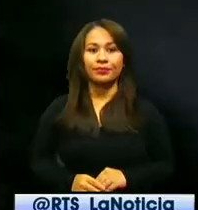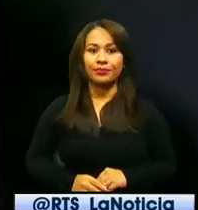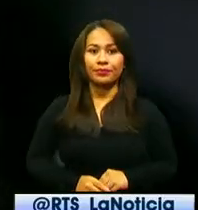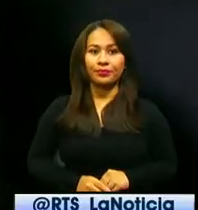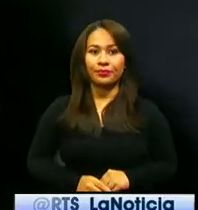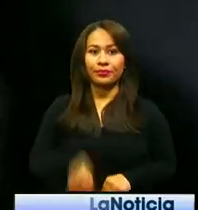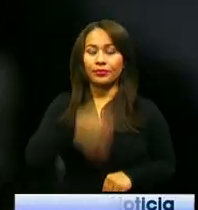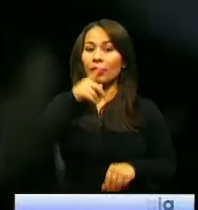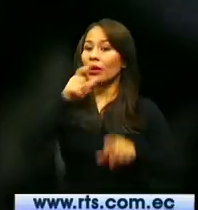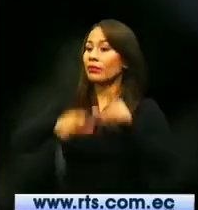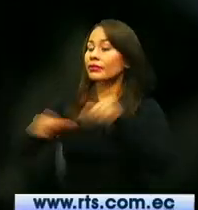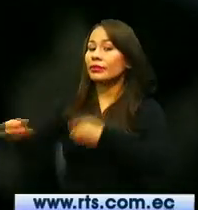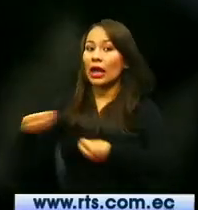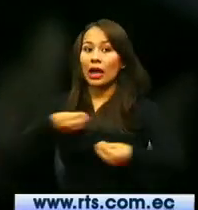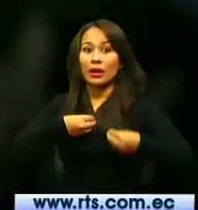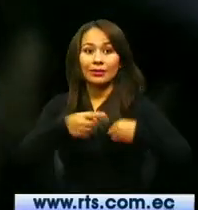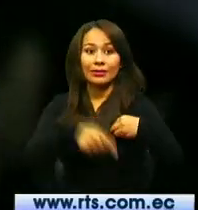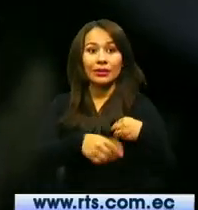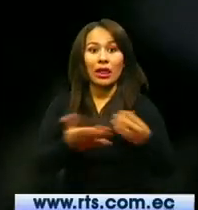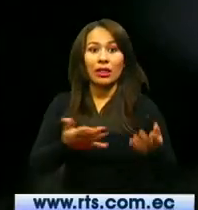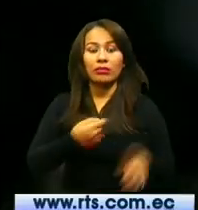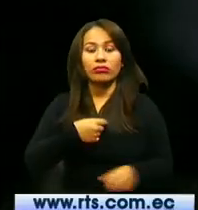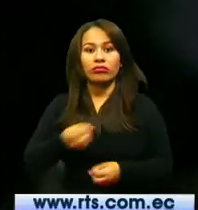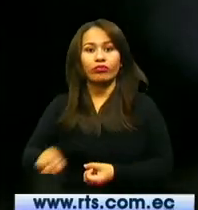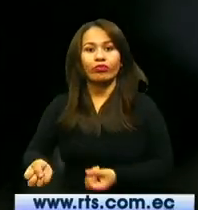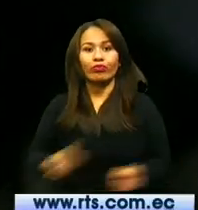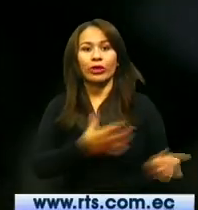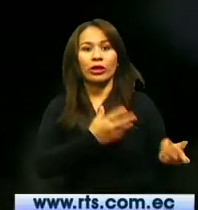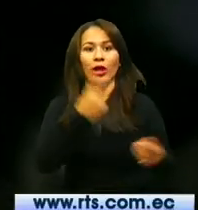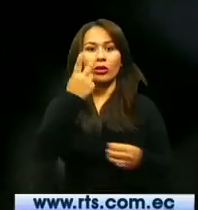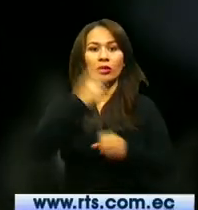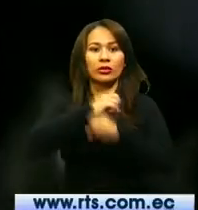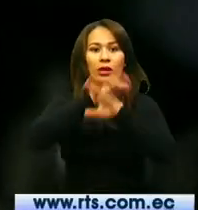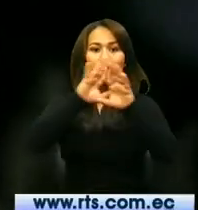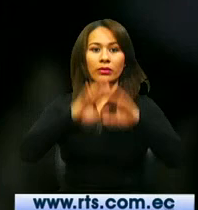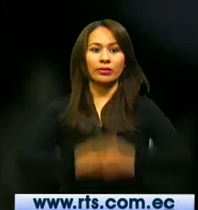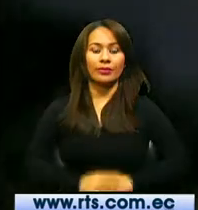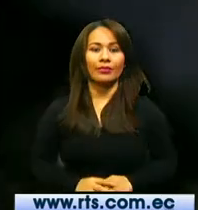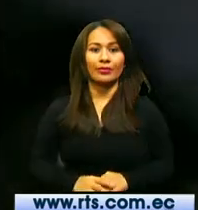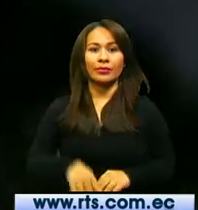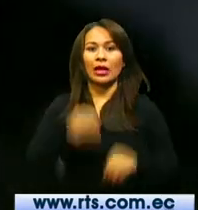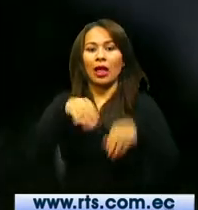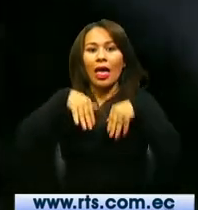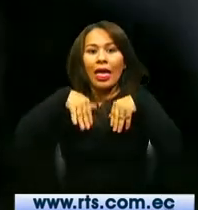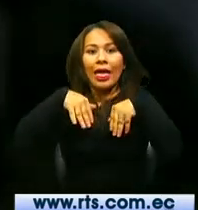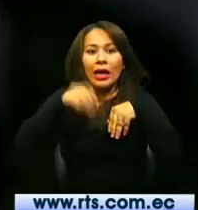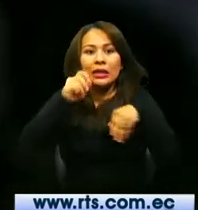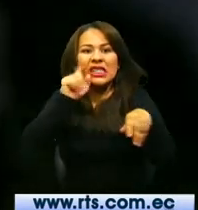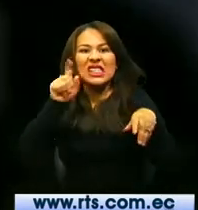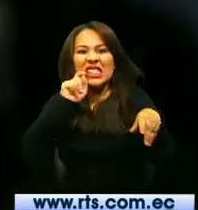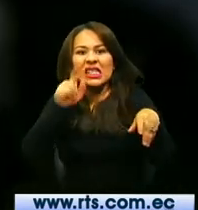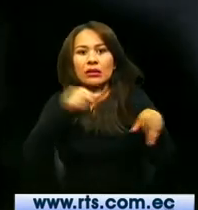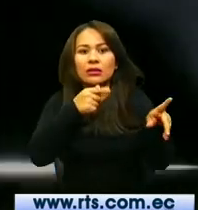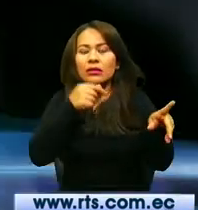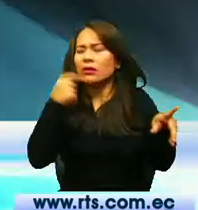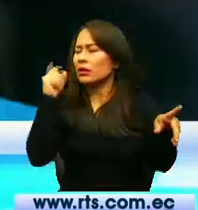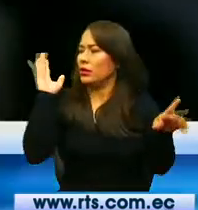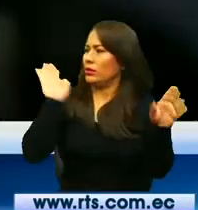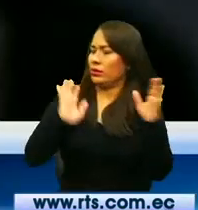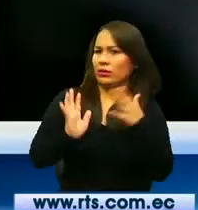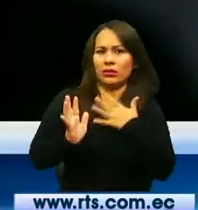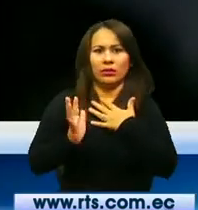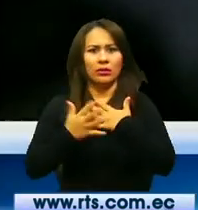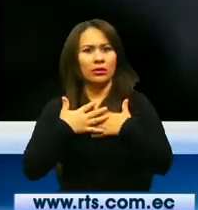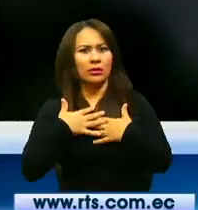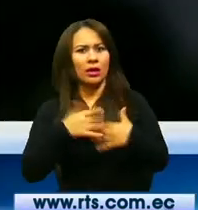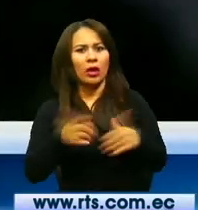Los vecinos comentaban que seguramente las dejaron a eso de las 2 de la mañana. El ladrido de los perros despertó a muchos de los habitantes del barrio San Miguel